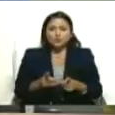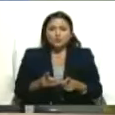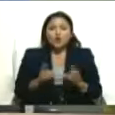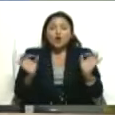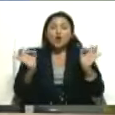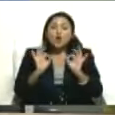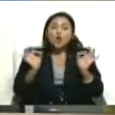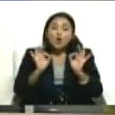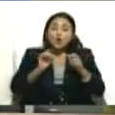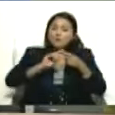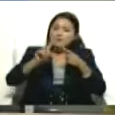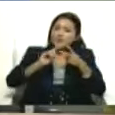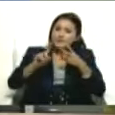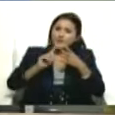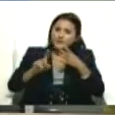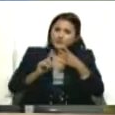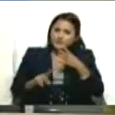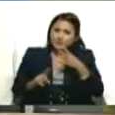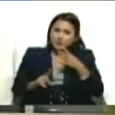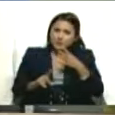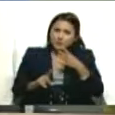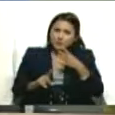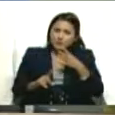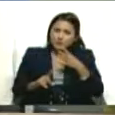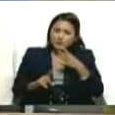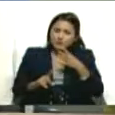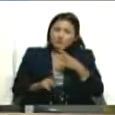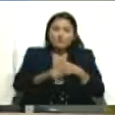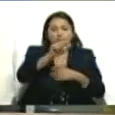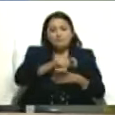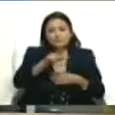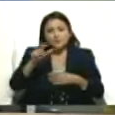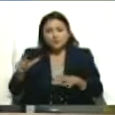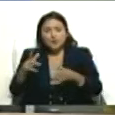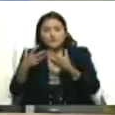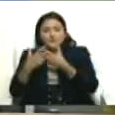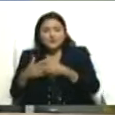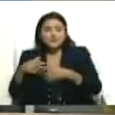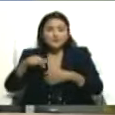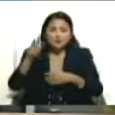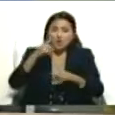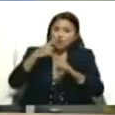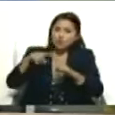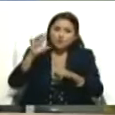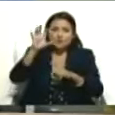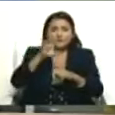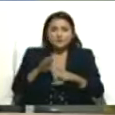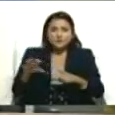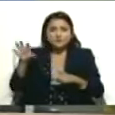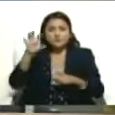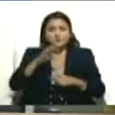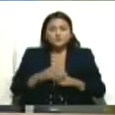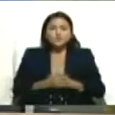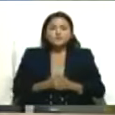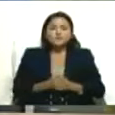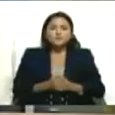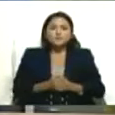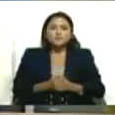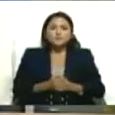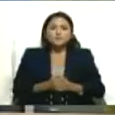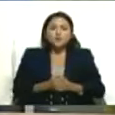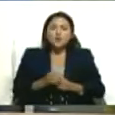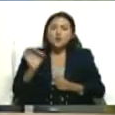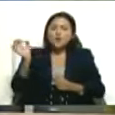materiales de personas naturales o jurídicas, nacionales o extranjeras, organizaciones internacionales o